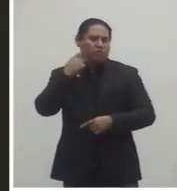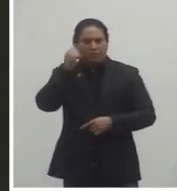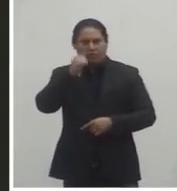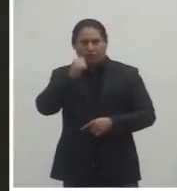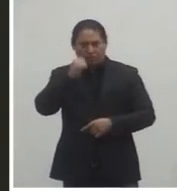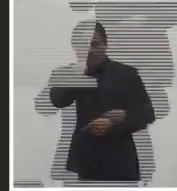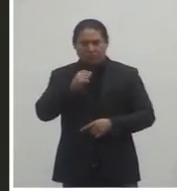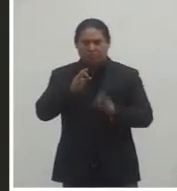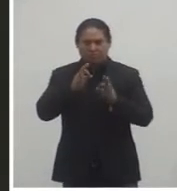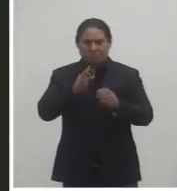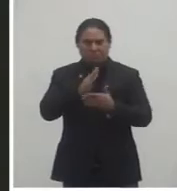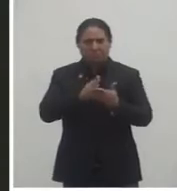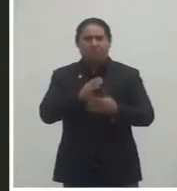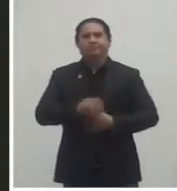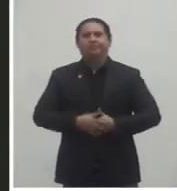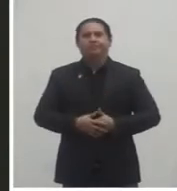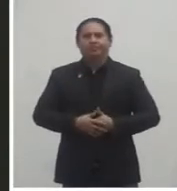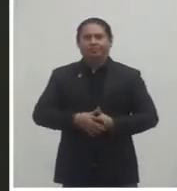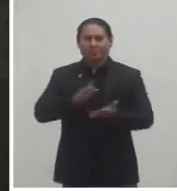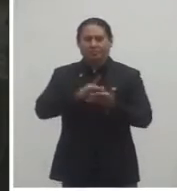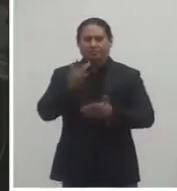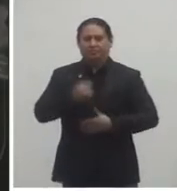constructivo. Muchas gracias, Presidenta.